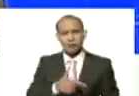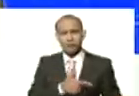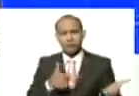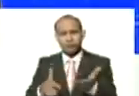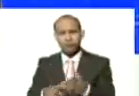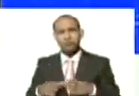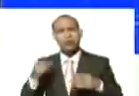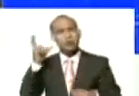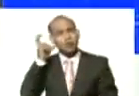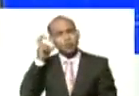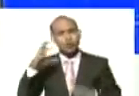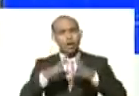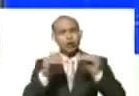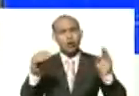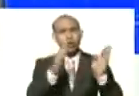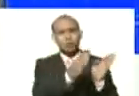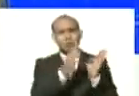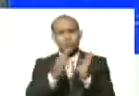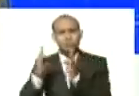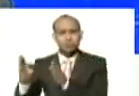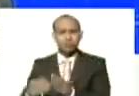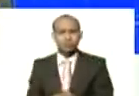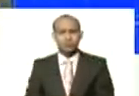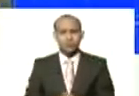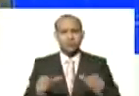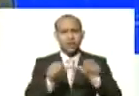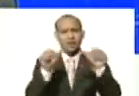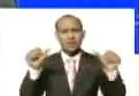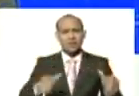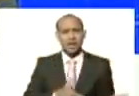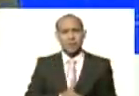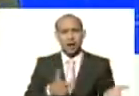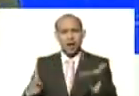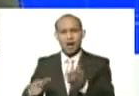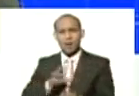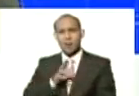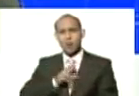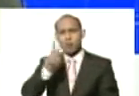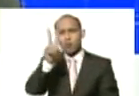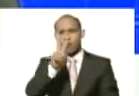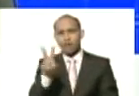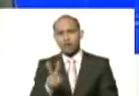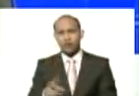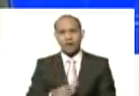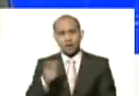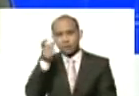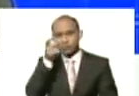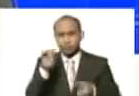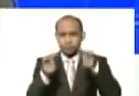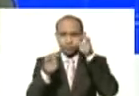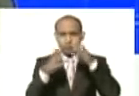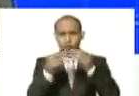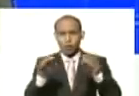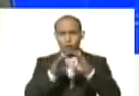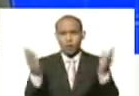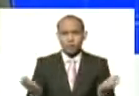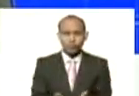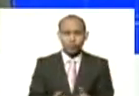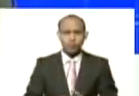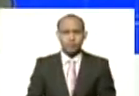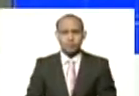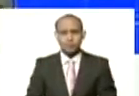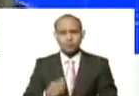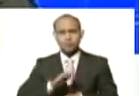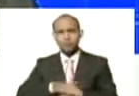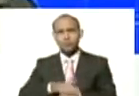con toda la estructura del sistema de armas de Venezuela. Mosca a todo el mundo, pues,